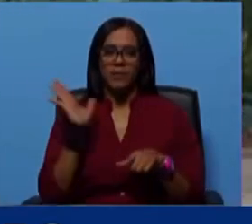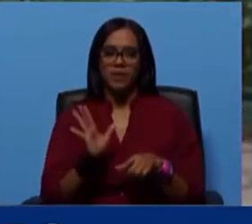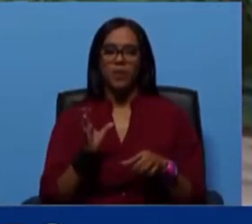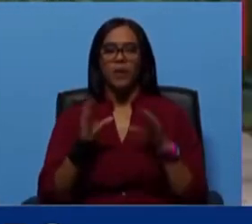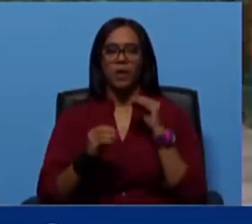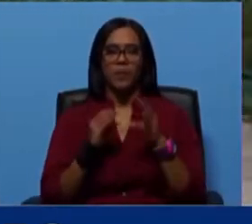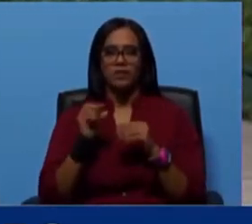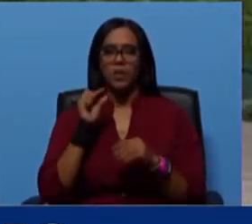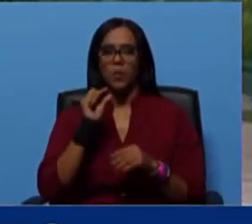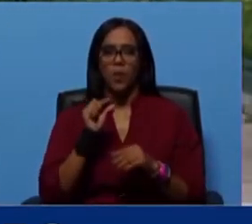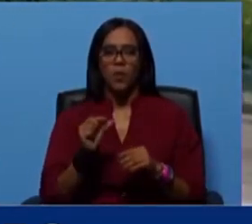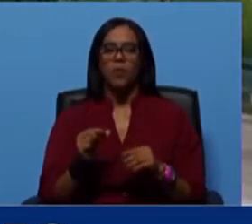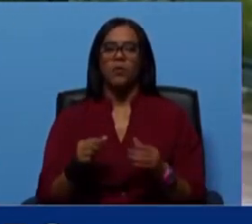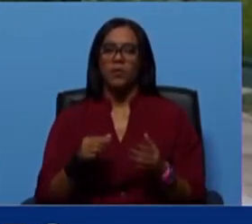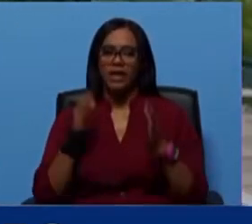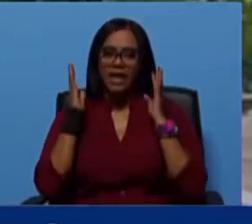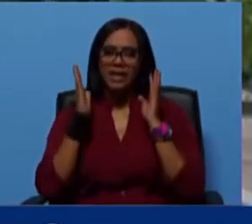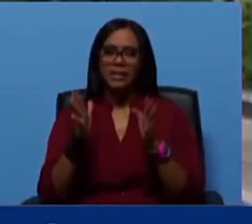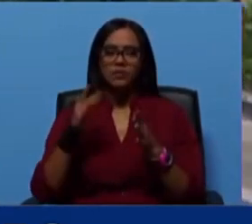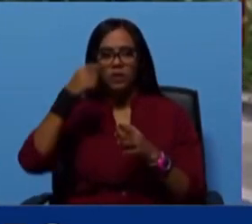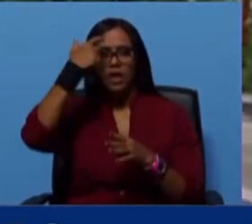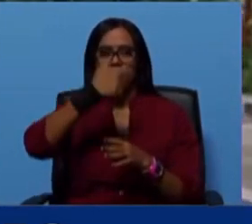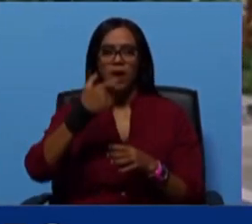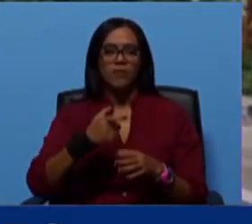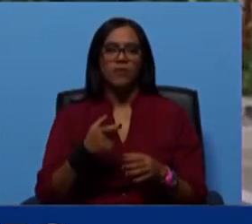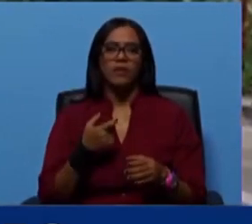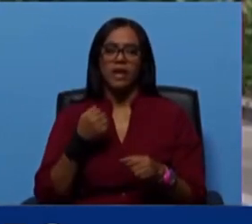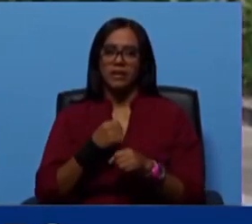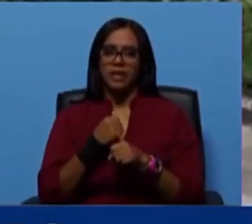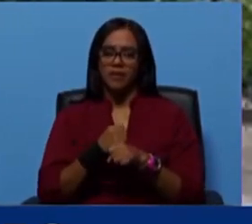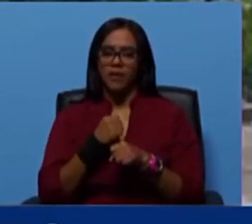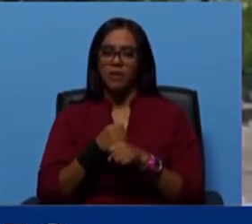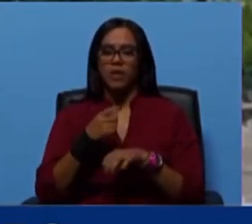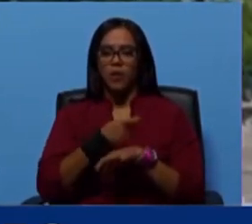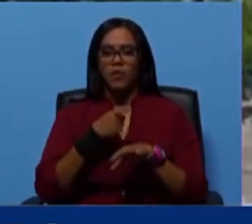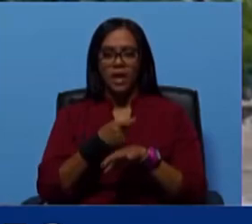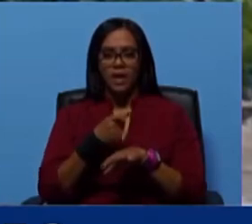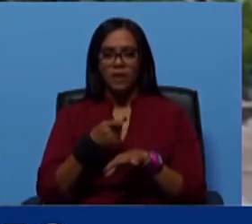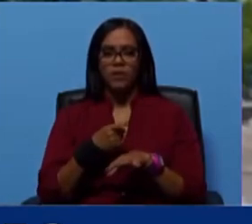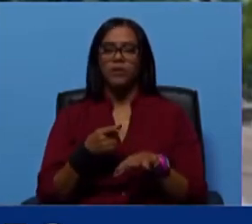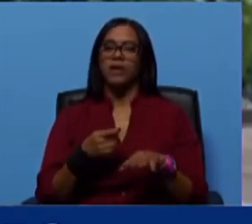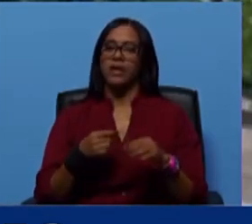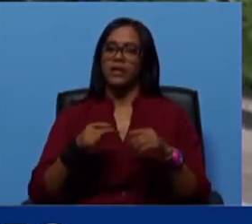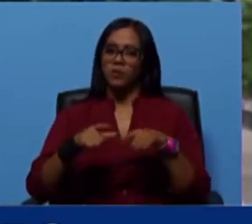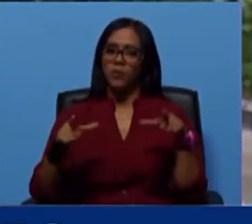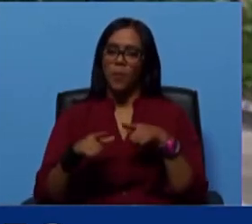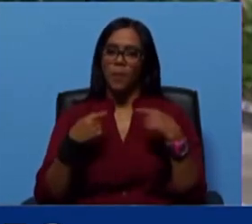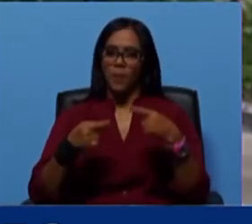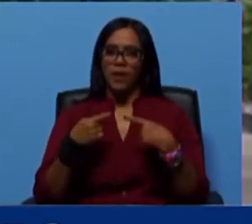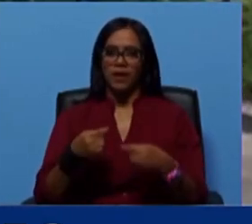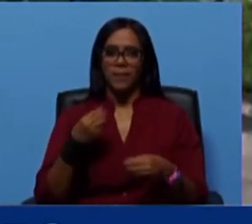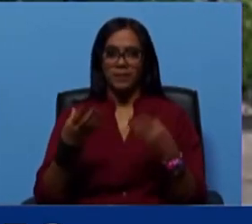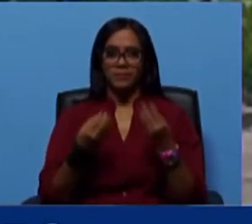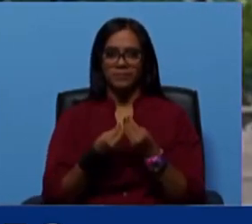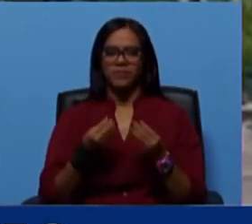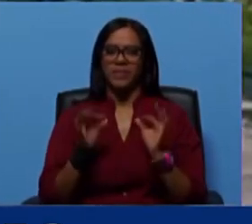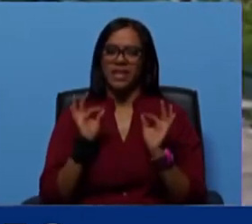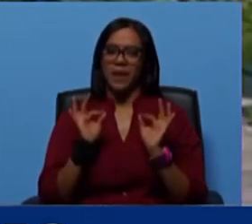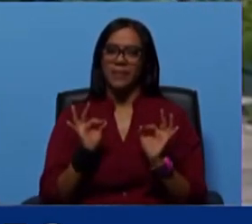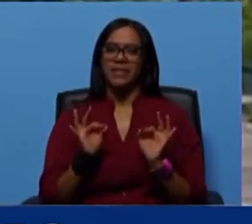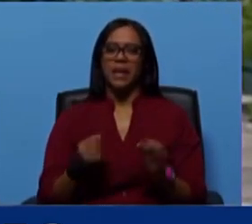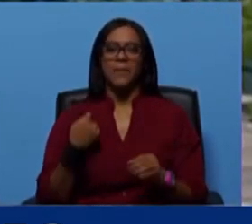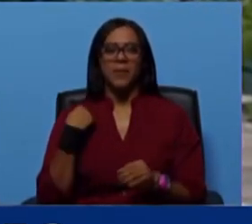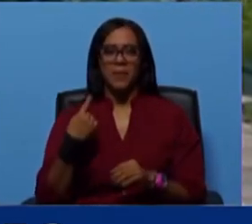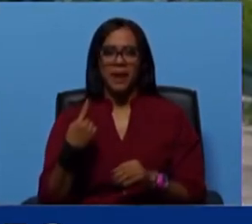un poco sobre lo que es la atención al pueblo y la gestión del gobierno en los sectores populares. Y lo vamos a hacer en compañía de alguien muy especial que por primera